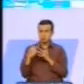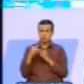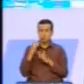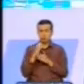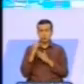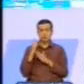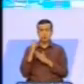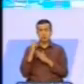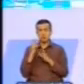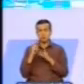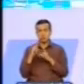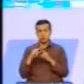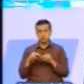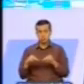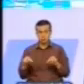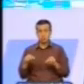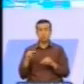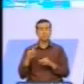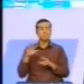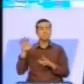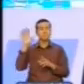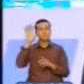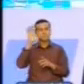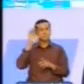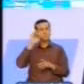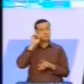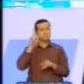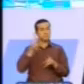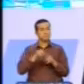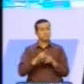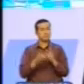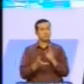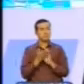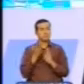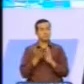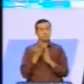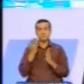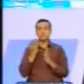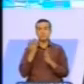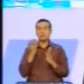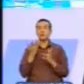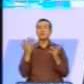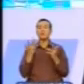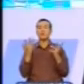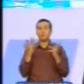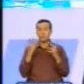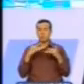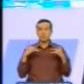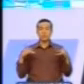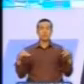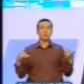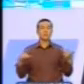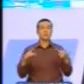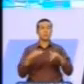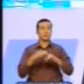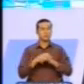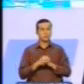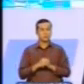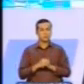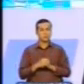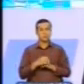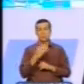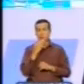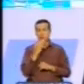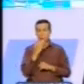pero sin duda alguna, y coincido con usted, el tema de llevar la revolución, la transformación a lo local y a lo territorial es quizá uno